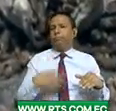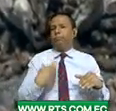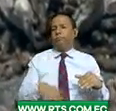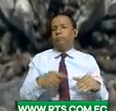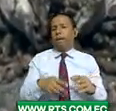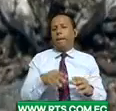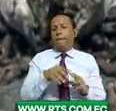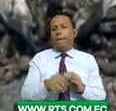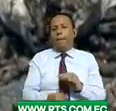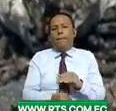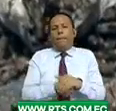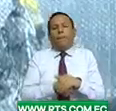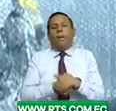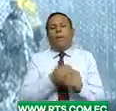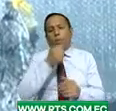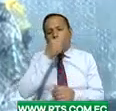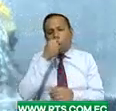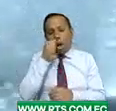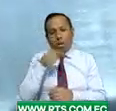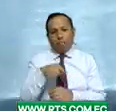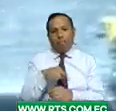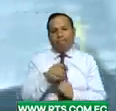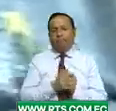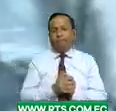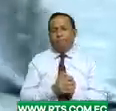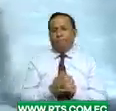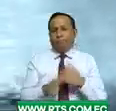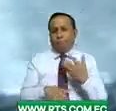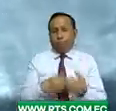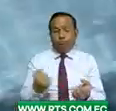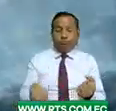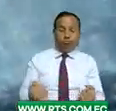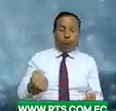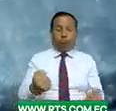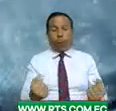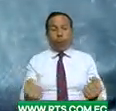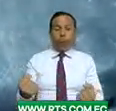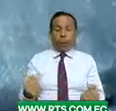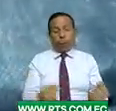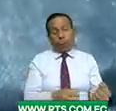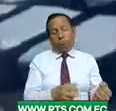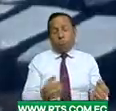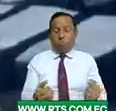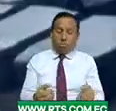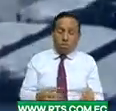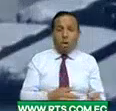al descubierto lo que verdaderamente transportaba.